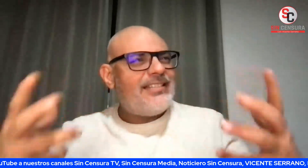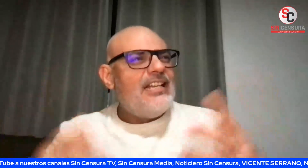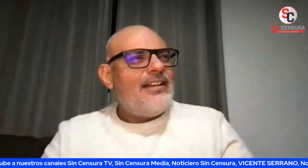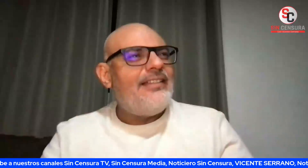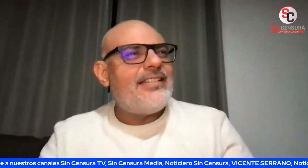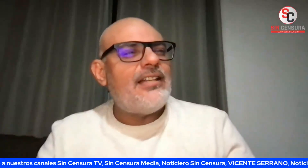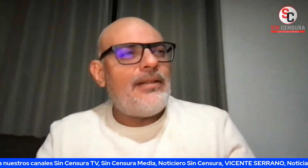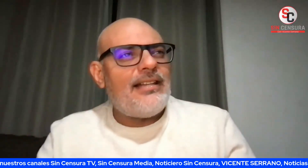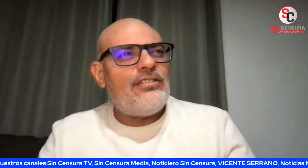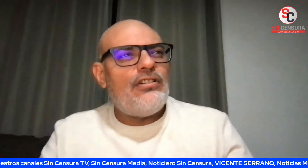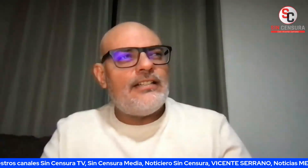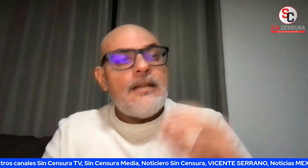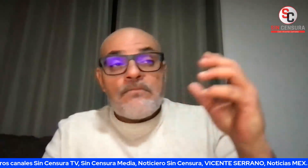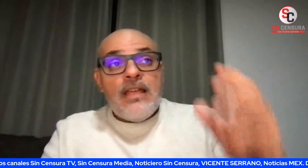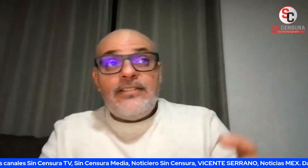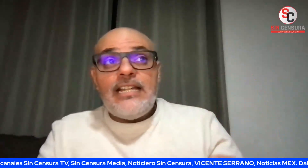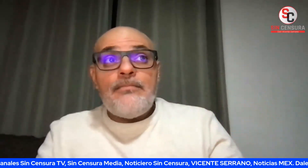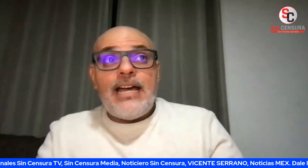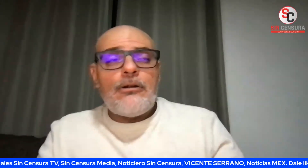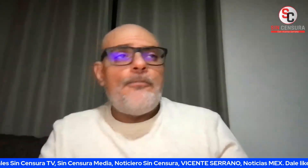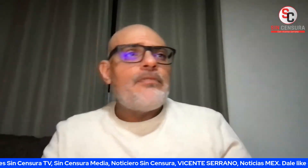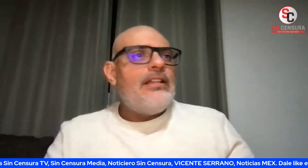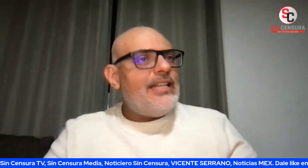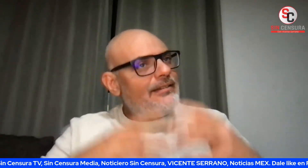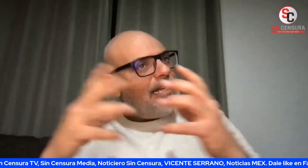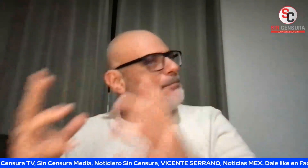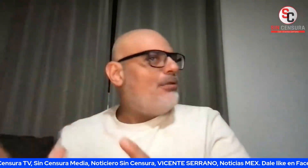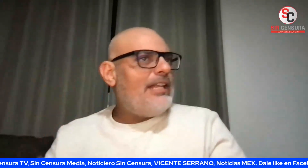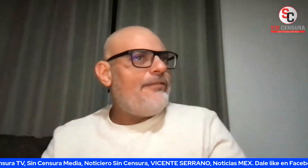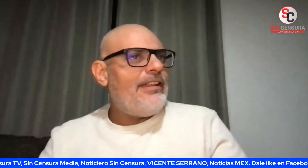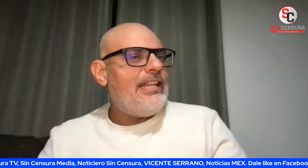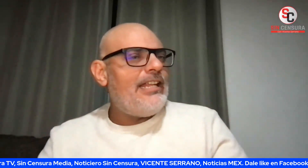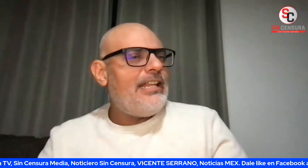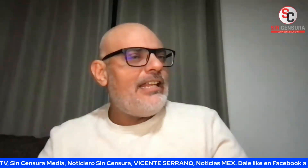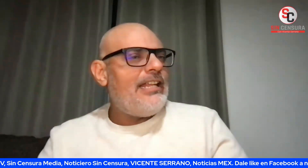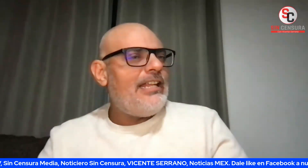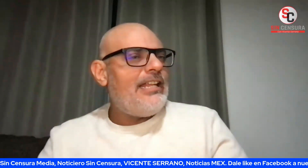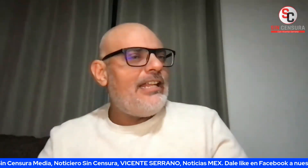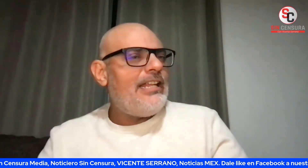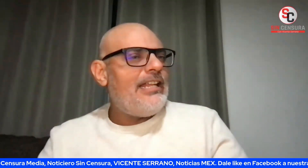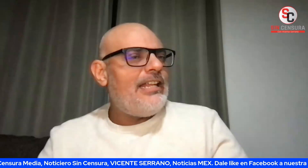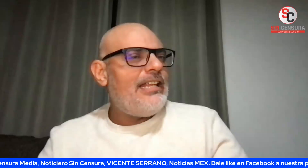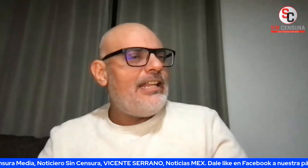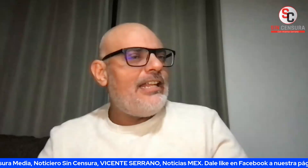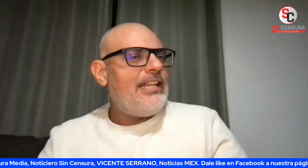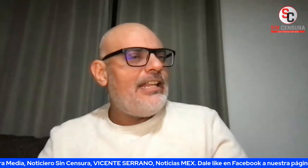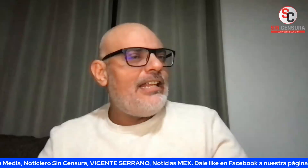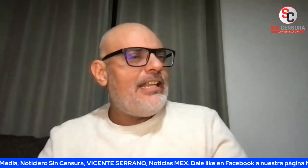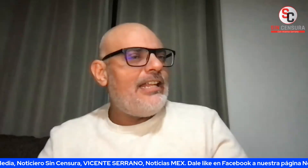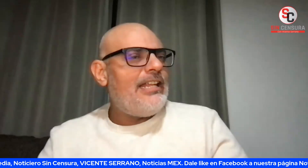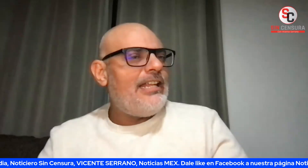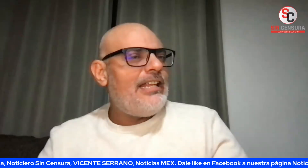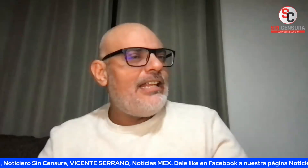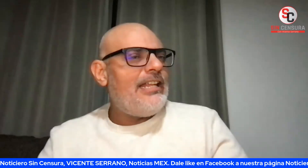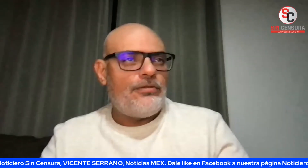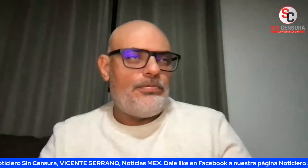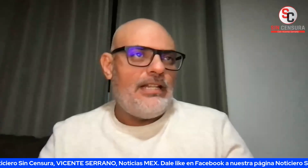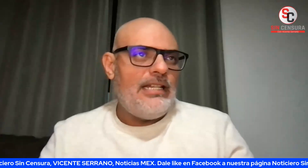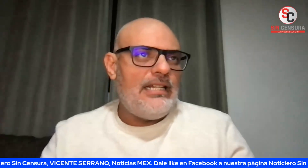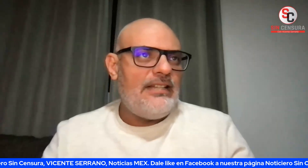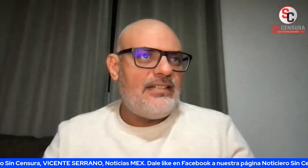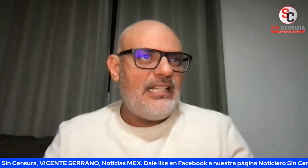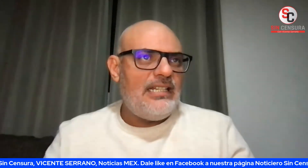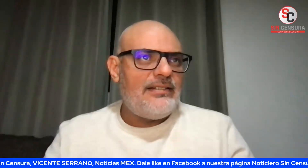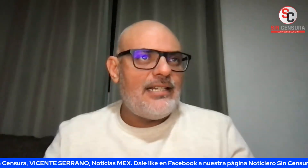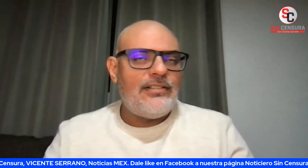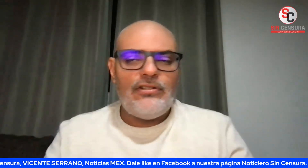estados, estas aberraciones. Sin embargo, desde el Poder Federal, desde el Ejecutivo Federal, desde el presupuesto